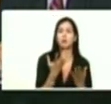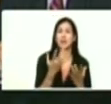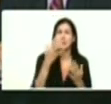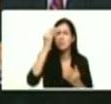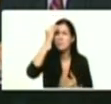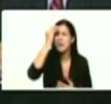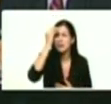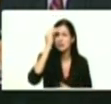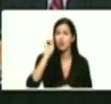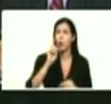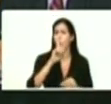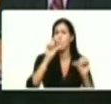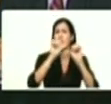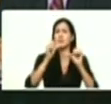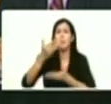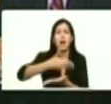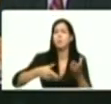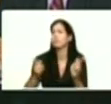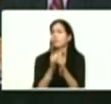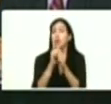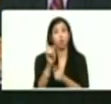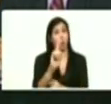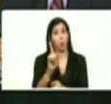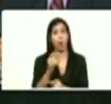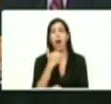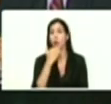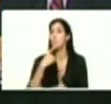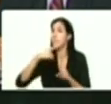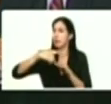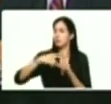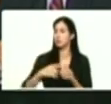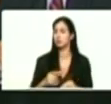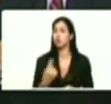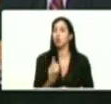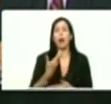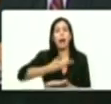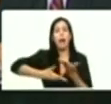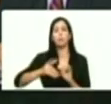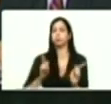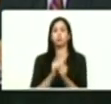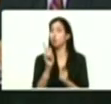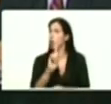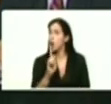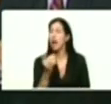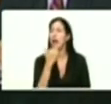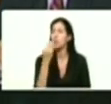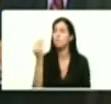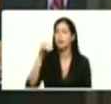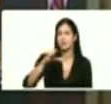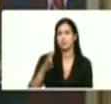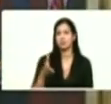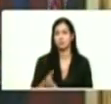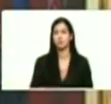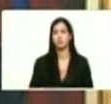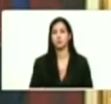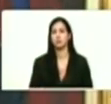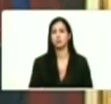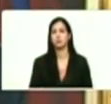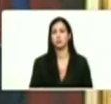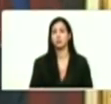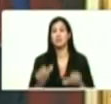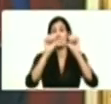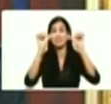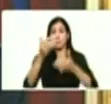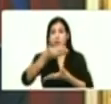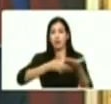creer que solamente es un sistema de cambio no lo es el sistema de cambio llamado así